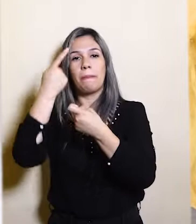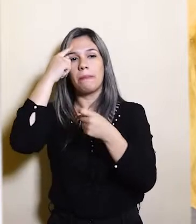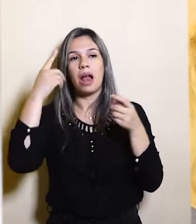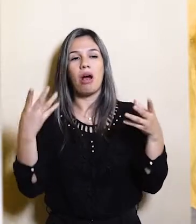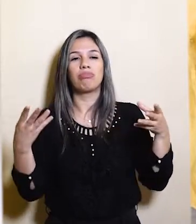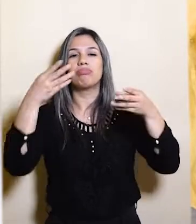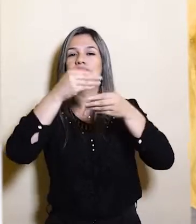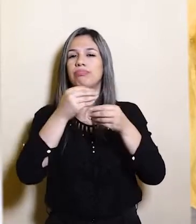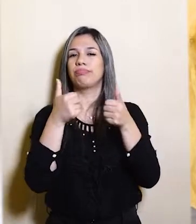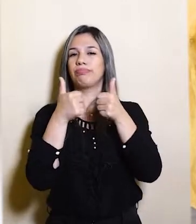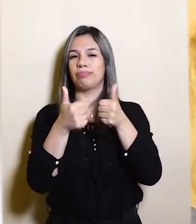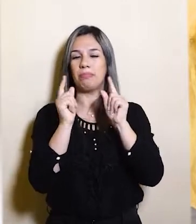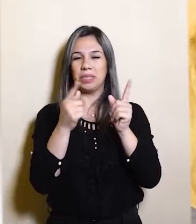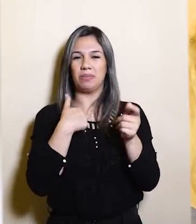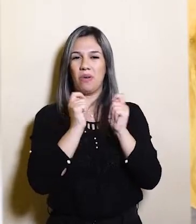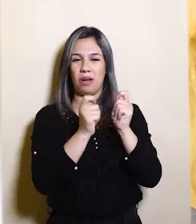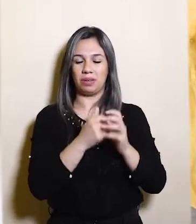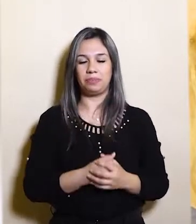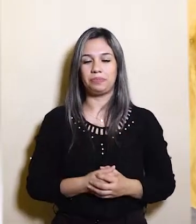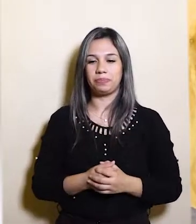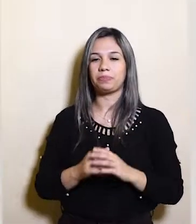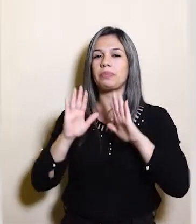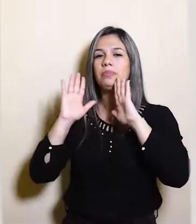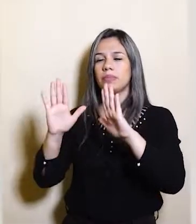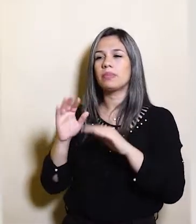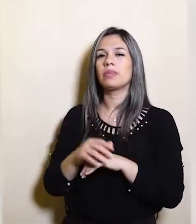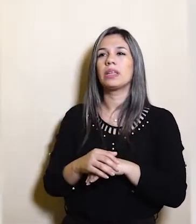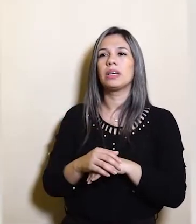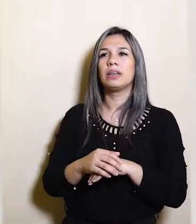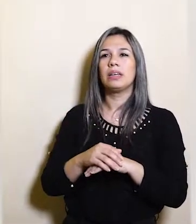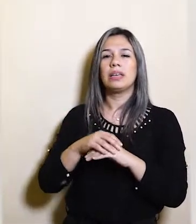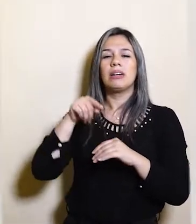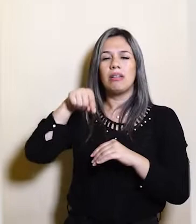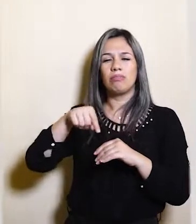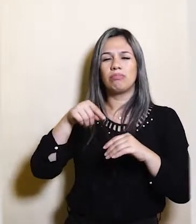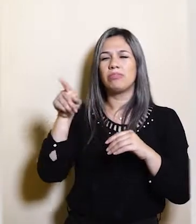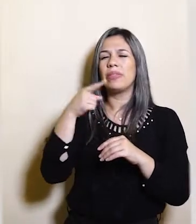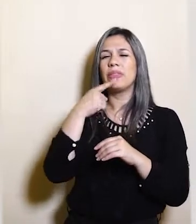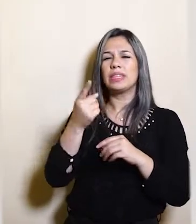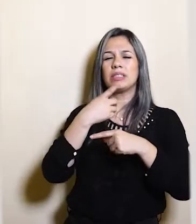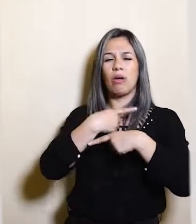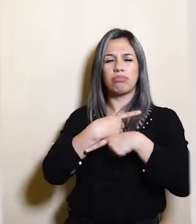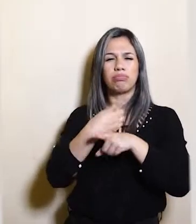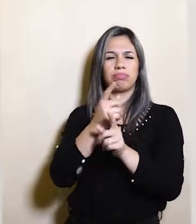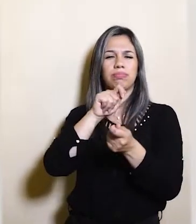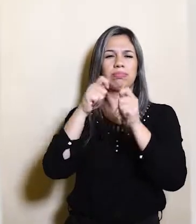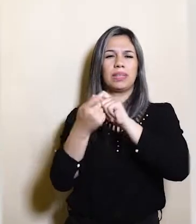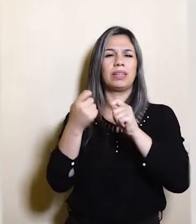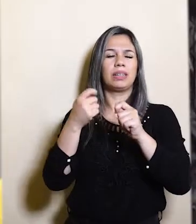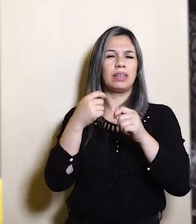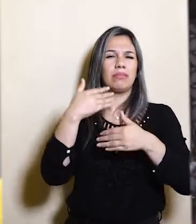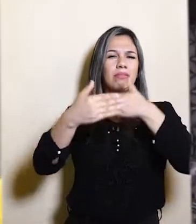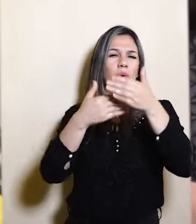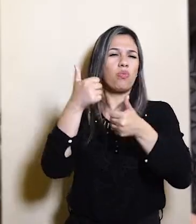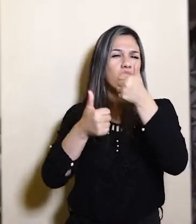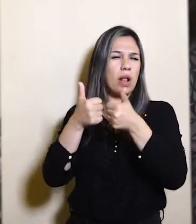complementar lo que hemos conversado. ¿En qué consistiría la reparación transformadora? ¿A qué le llaman reparación transformadora, Erika?